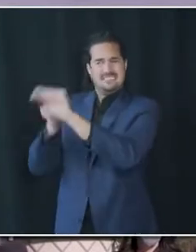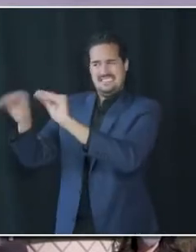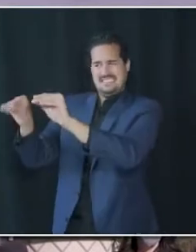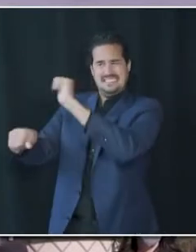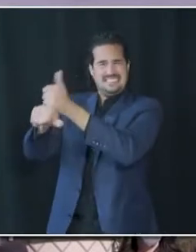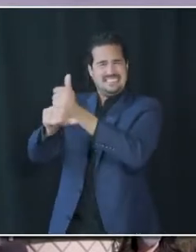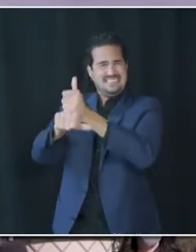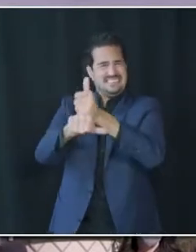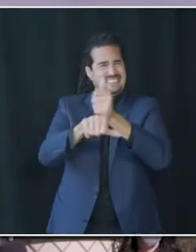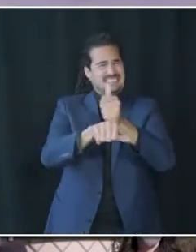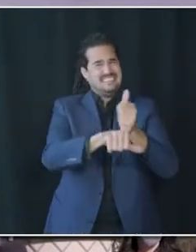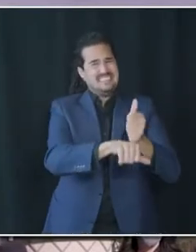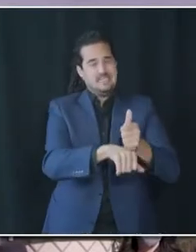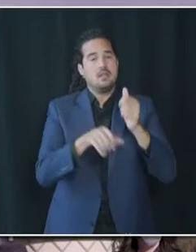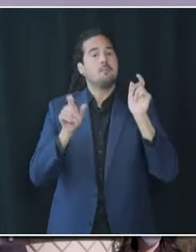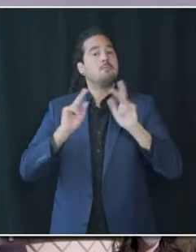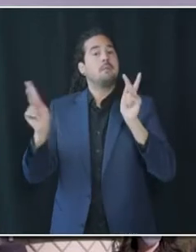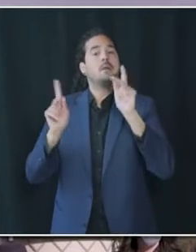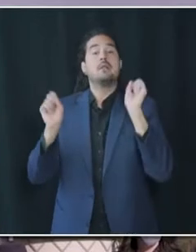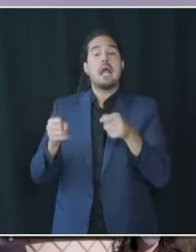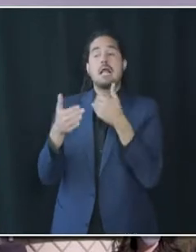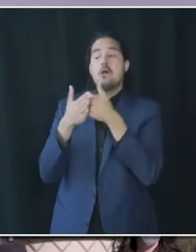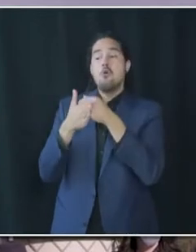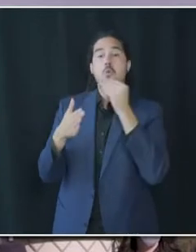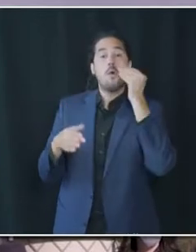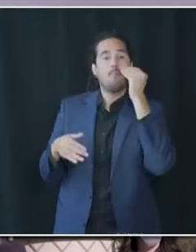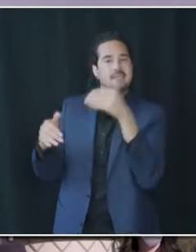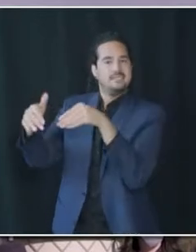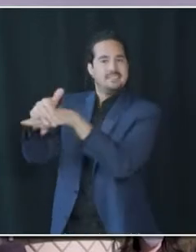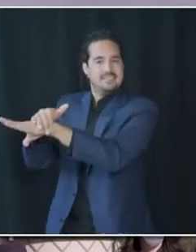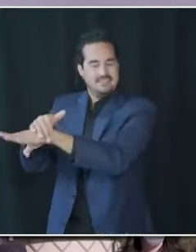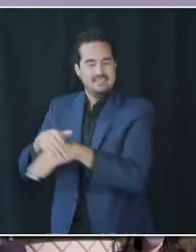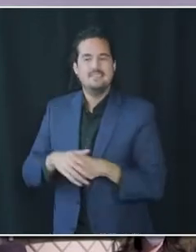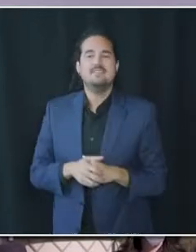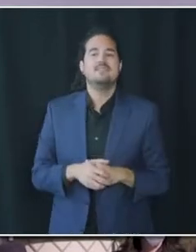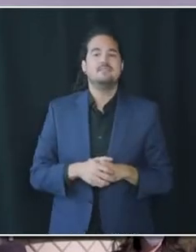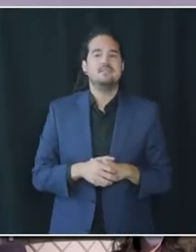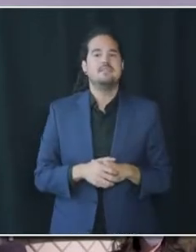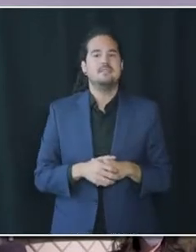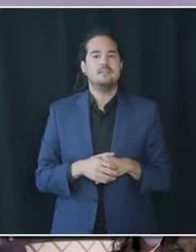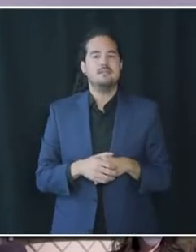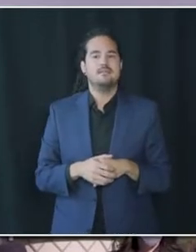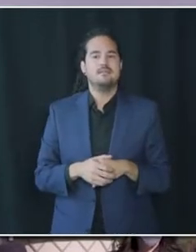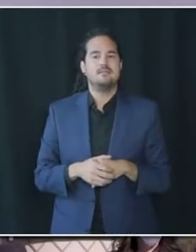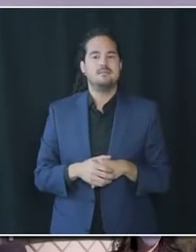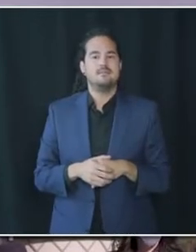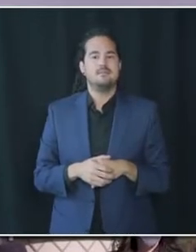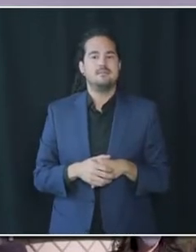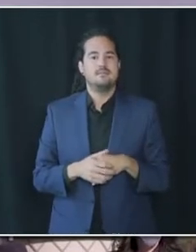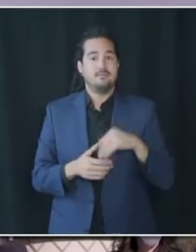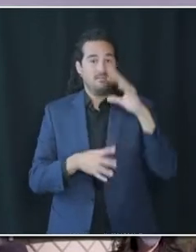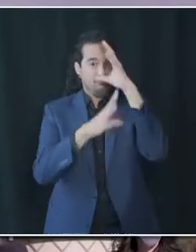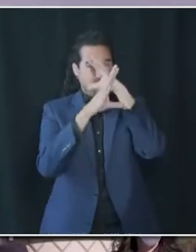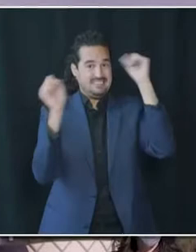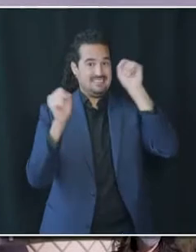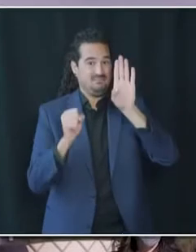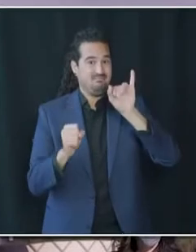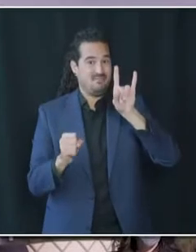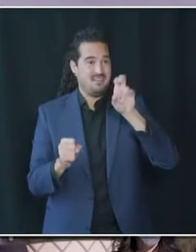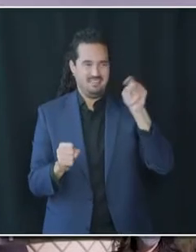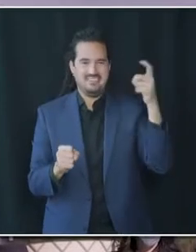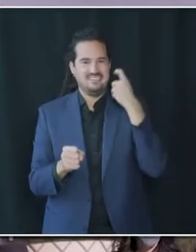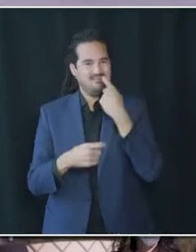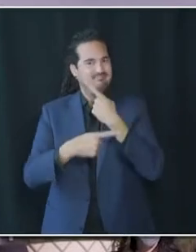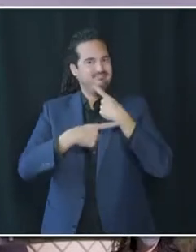y vacunas a lo ancho del estado ayer es la administración de baile anunció este compromiso es adicional y es alentador así que